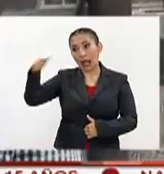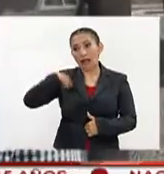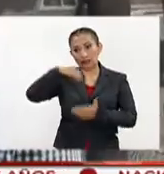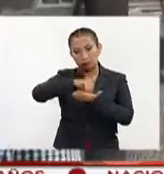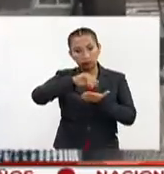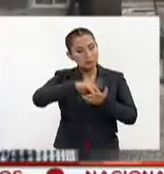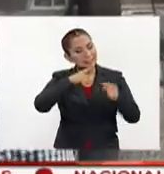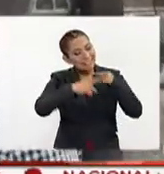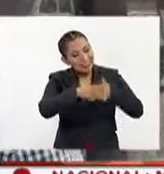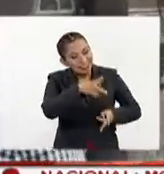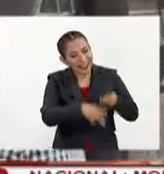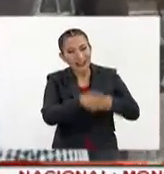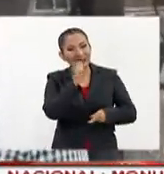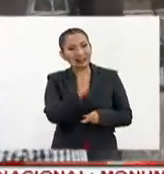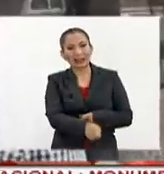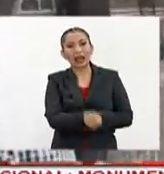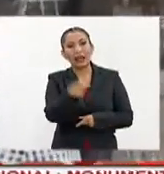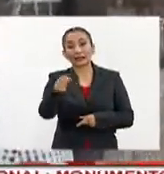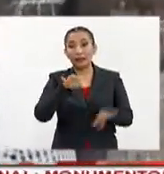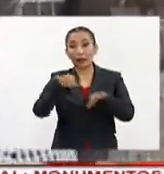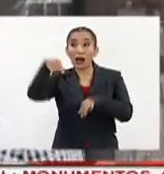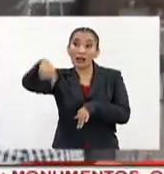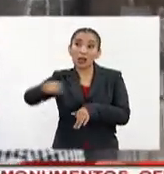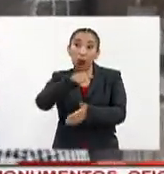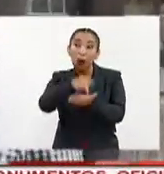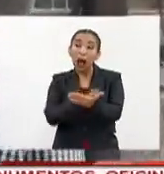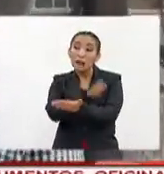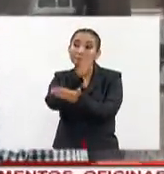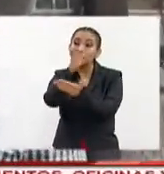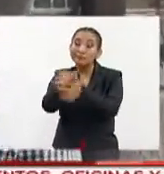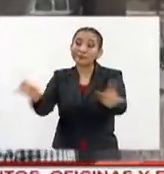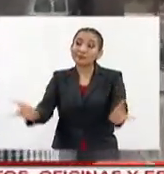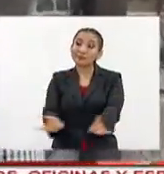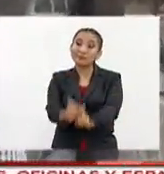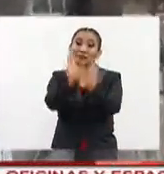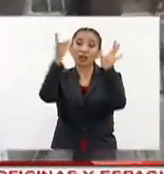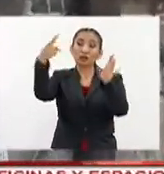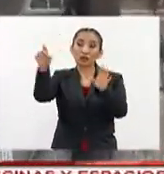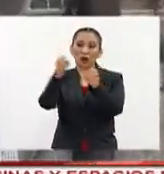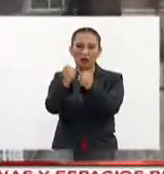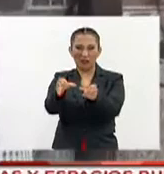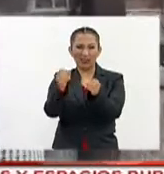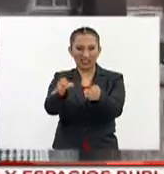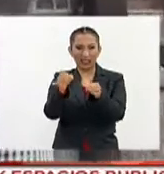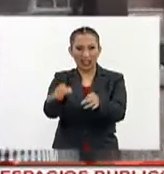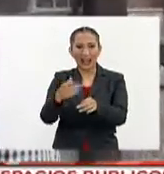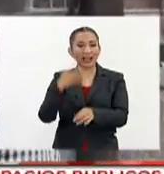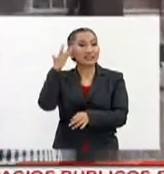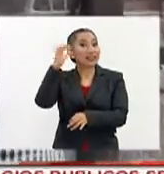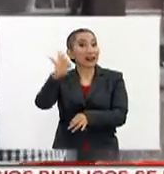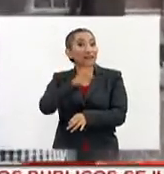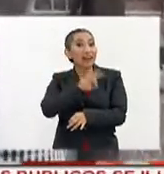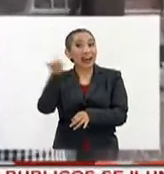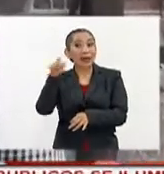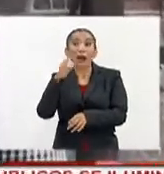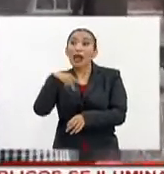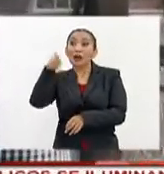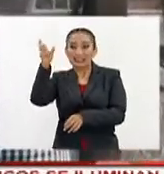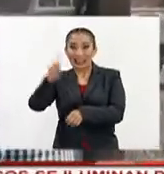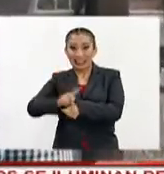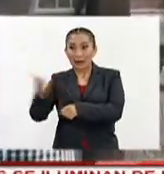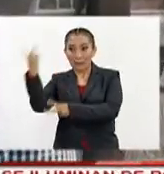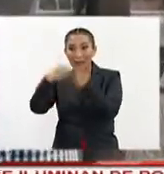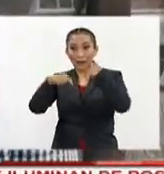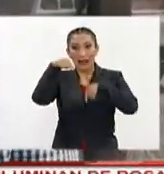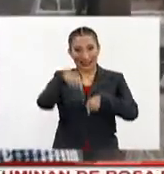contratista. Ese día me le tocó trabajar aquí, su destino o sus oficinas de él están en Santa Fe. Por ese día, por